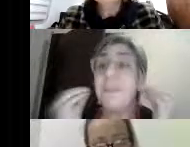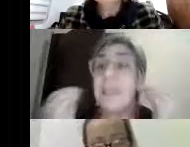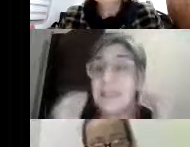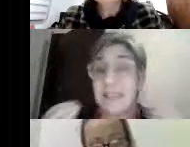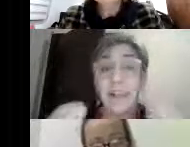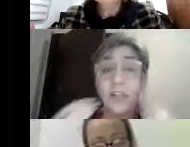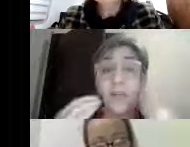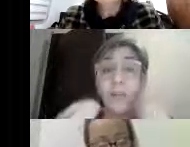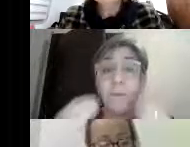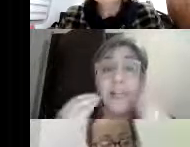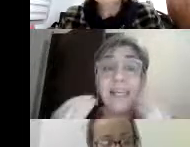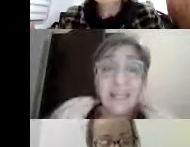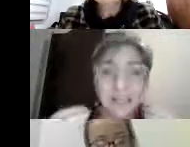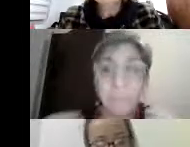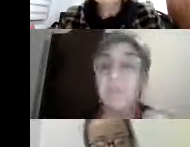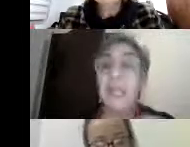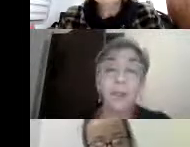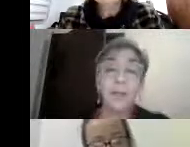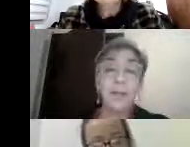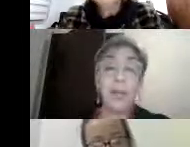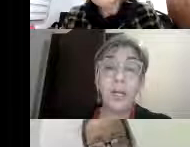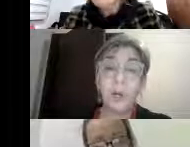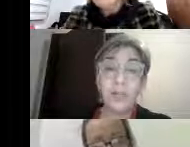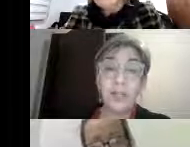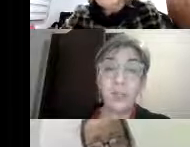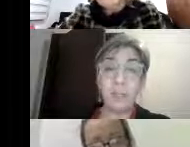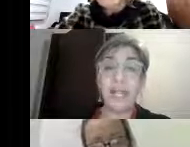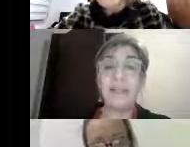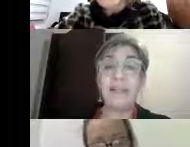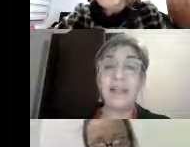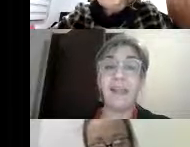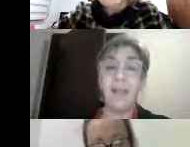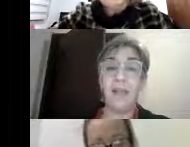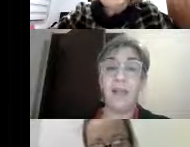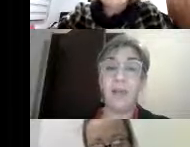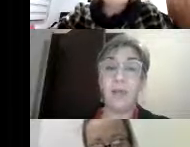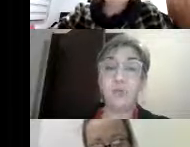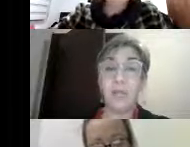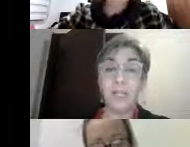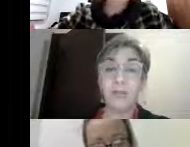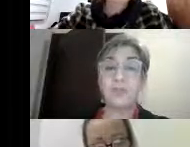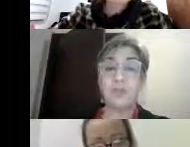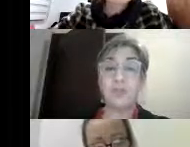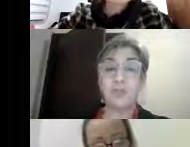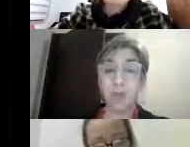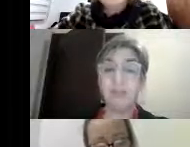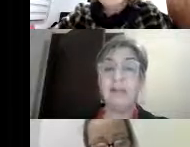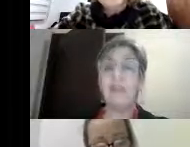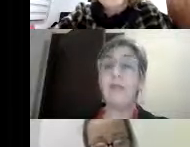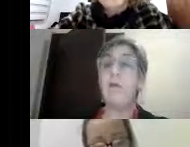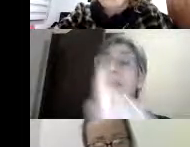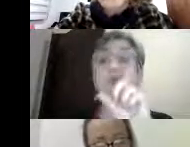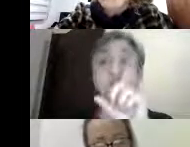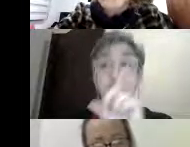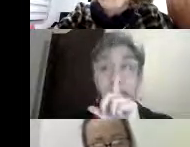la OMS del año 2015. Los primeros reportes, lo puse acá a la izquierda, en Estados Unidos, son